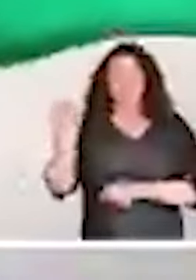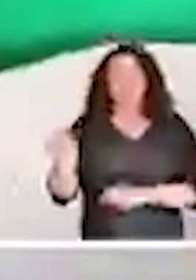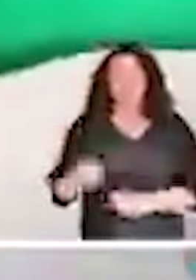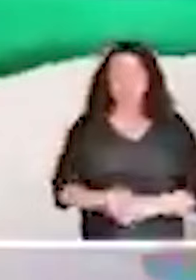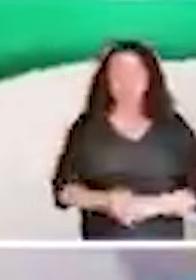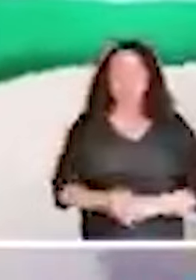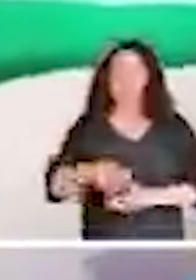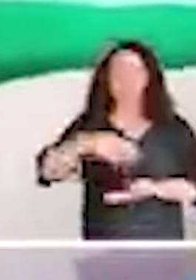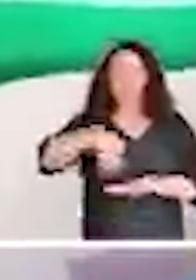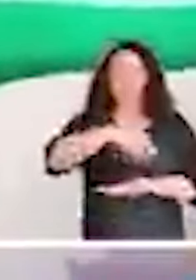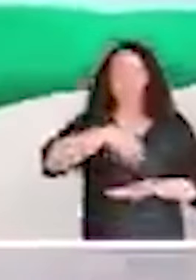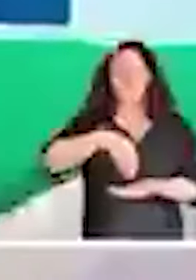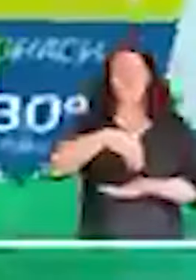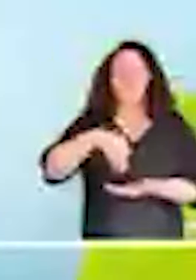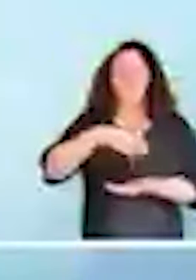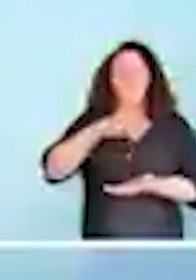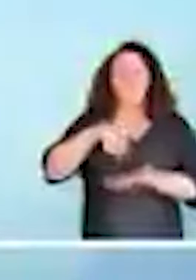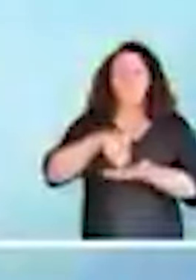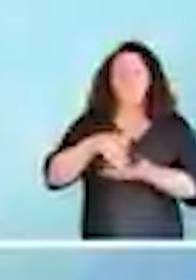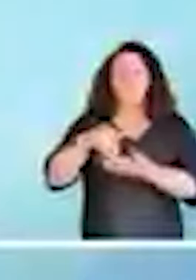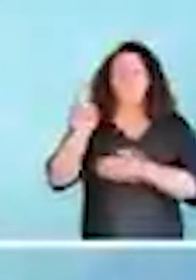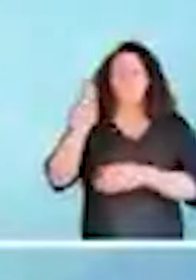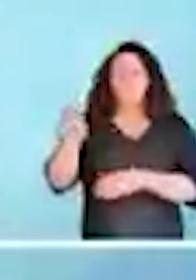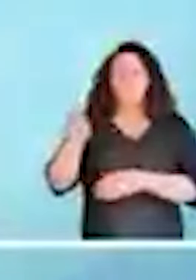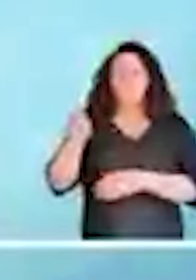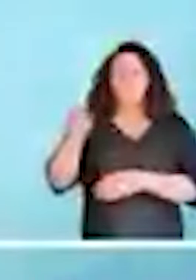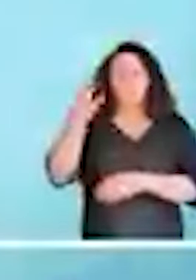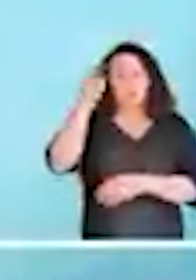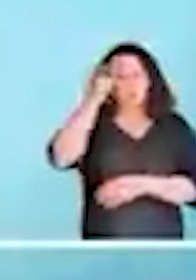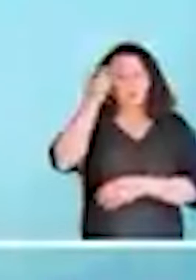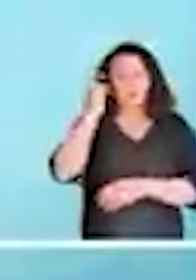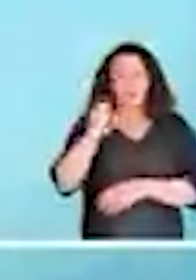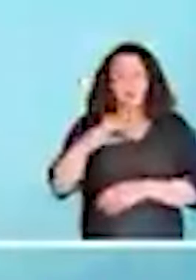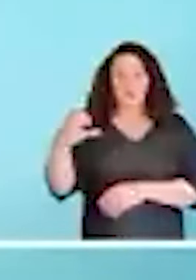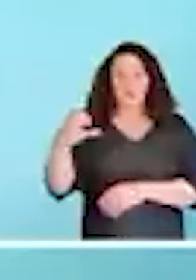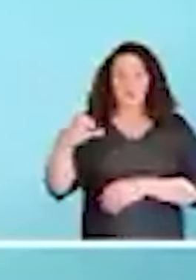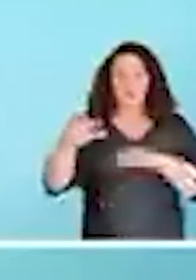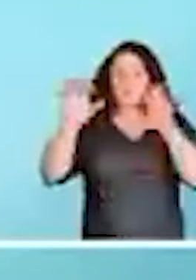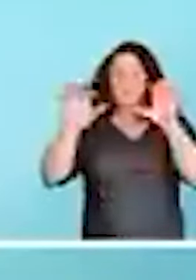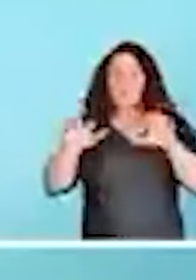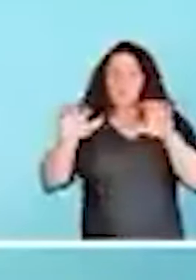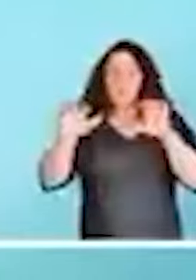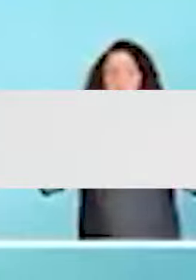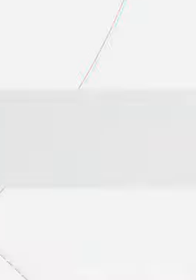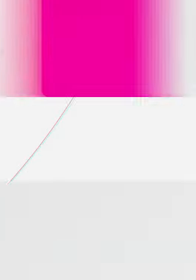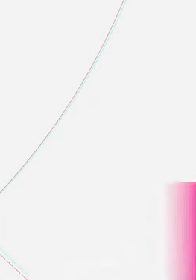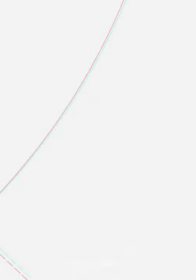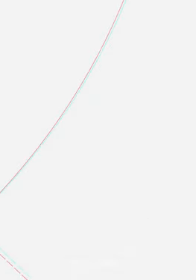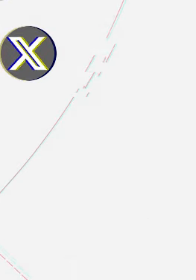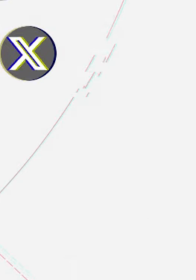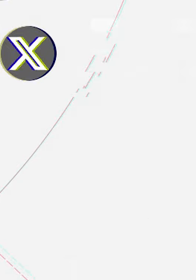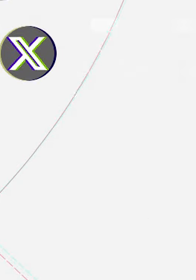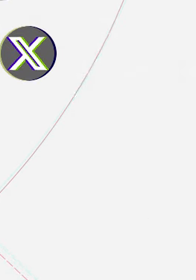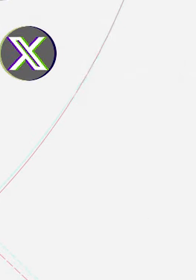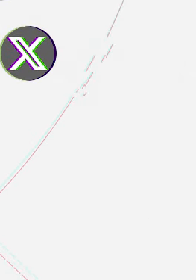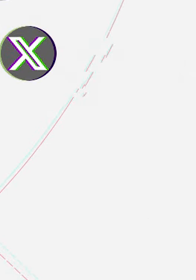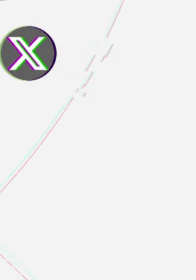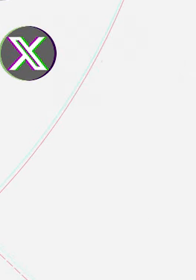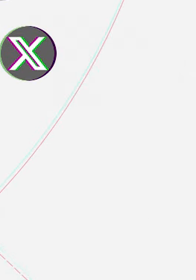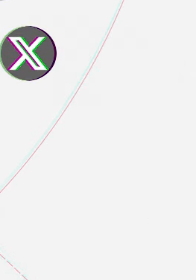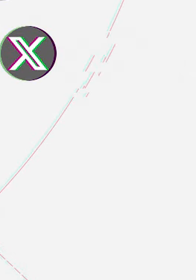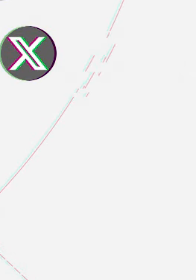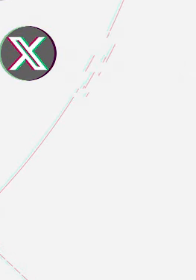de un ciclón aumentan a 90 en el Océano Atlántico para los próximos 7 días si les gustó este video No olvide darle like